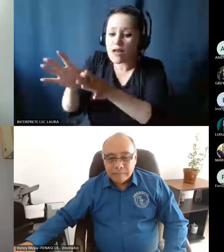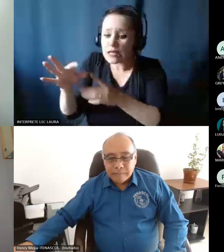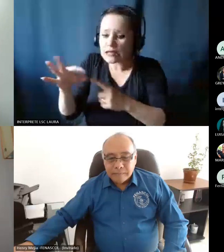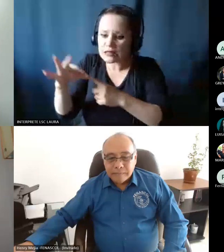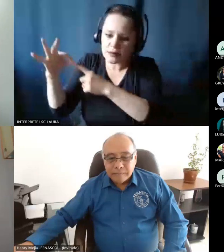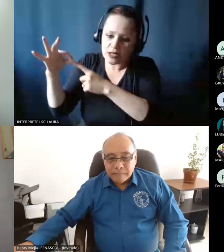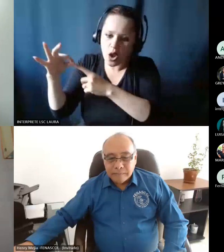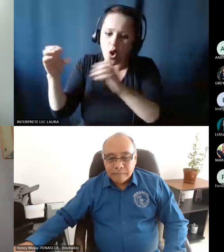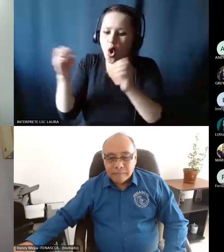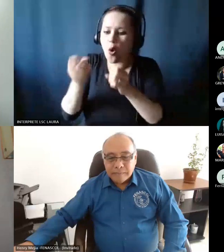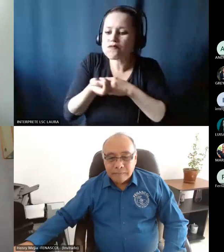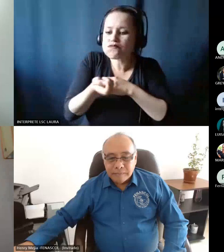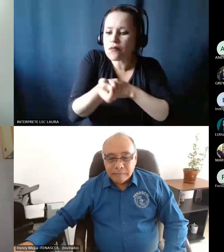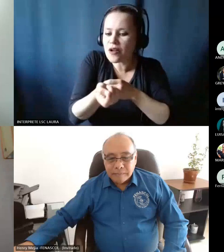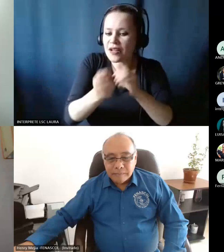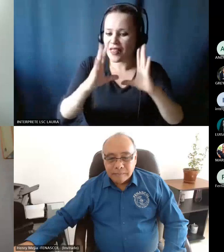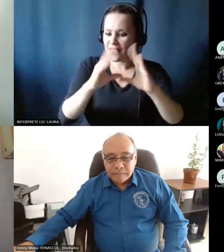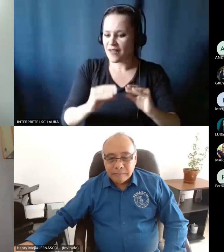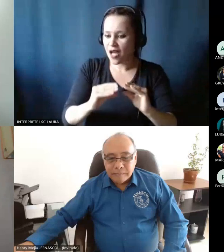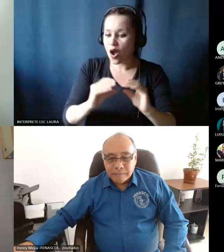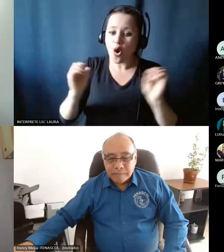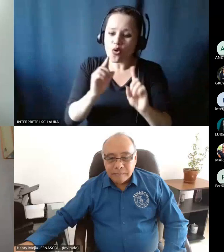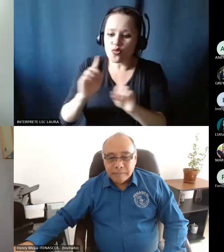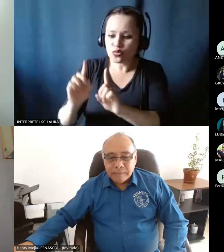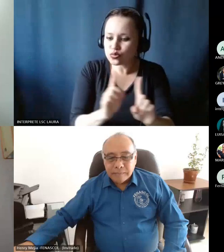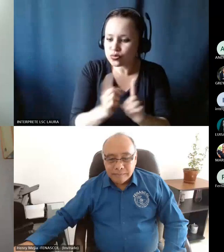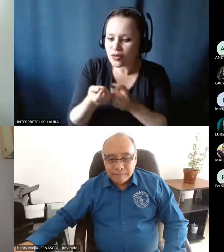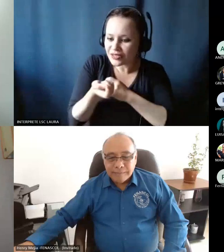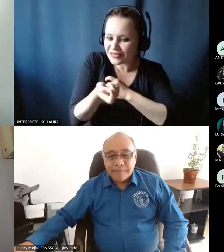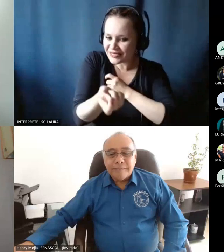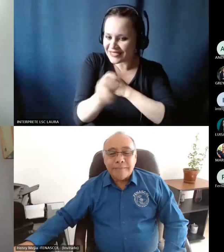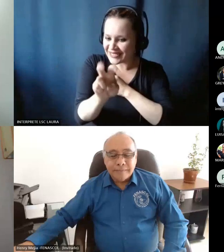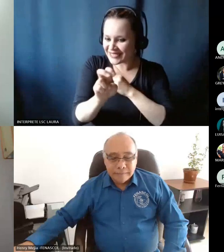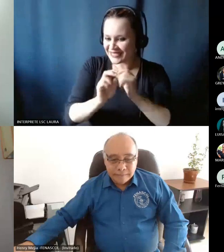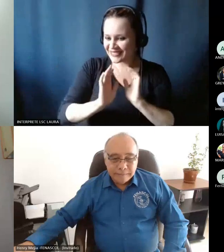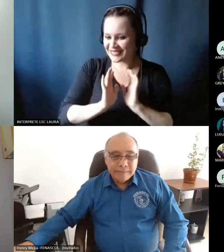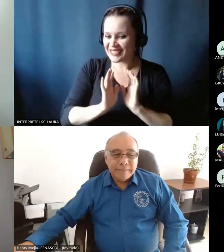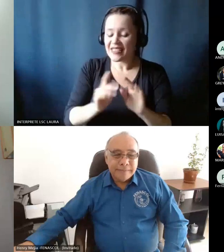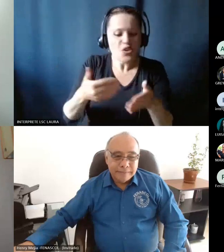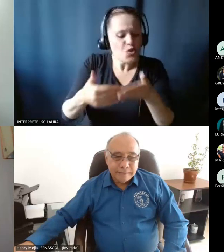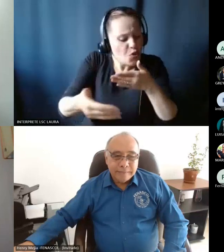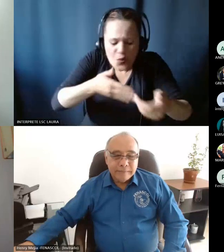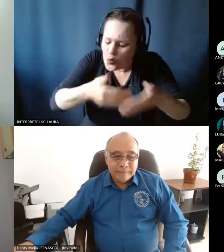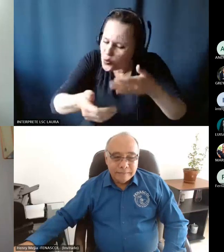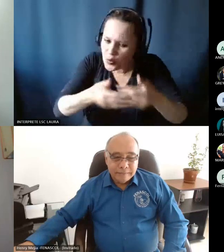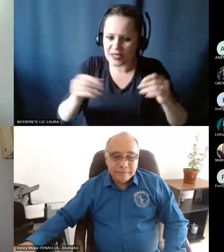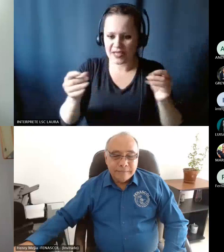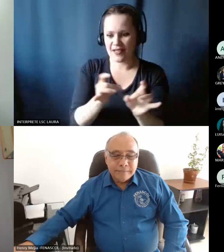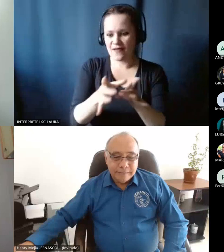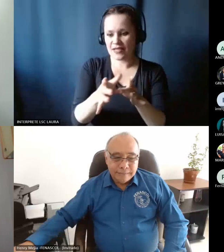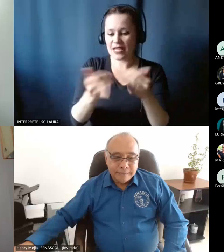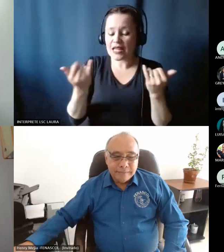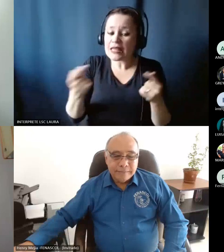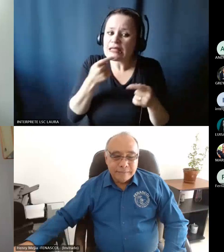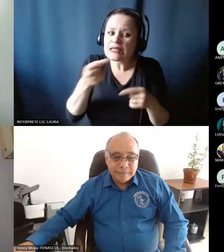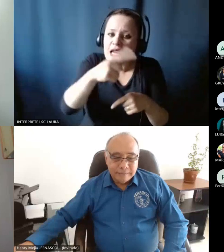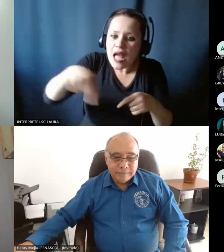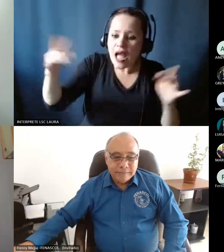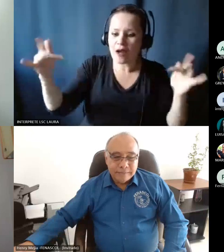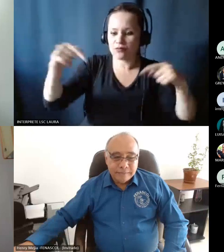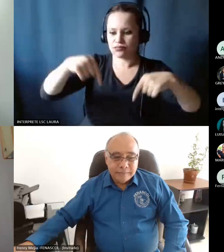si ya viene Navidad si viene velitas No importa la fecha simplemente decirles aquí estamos